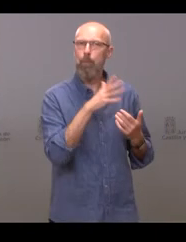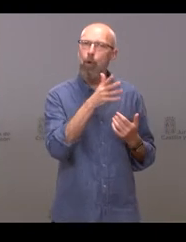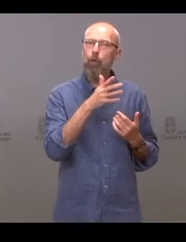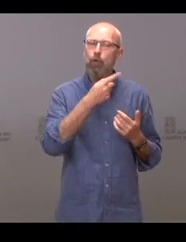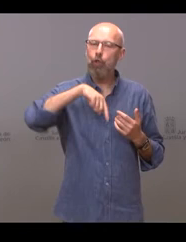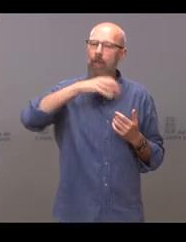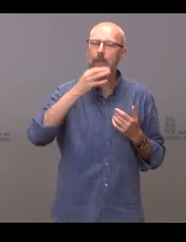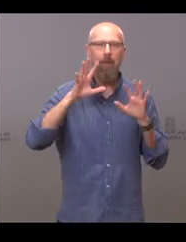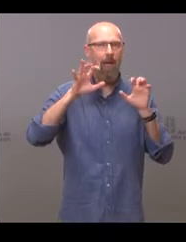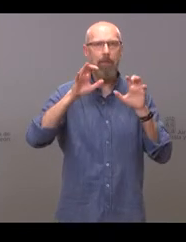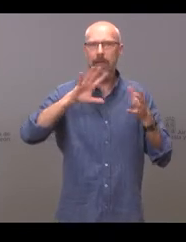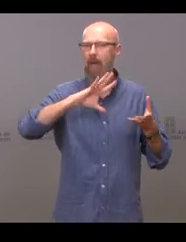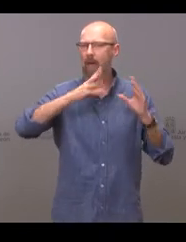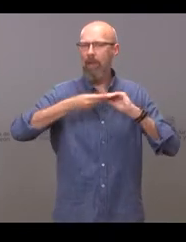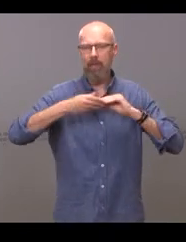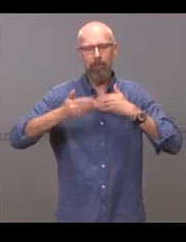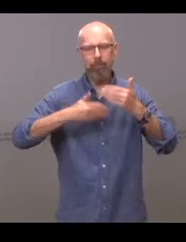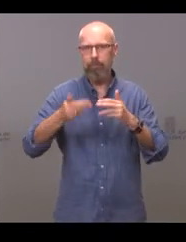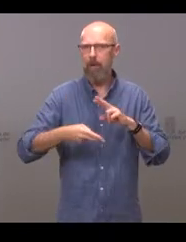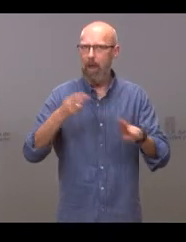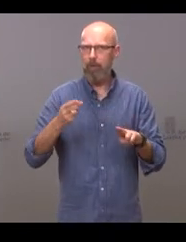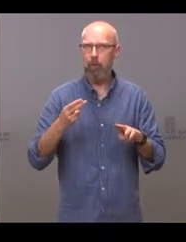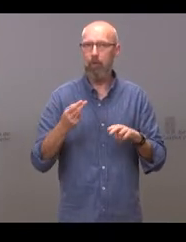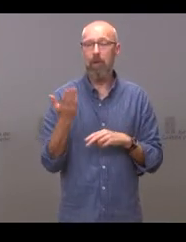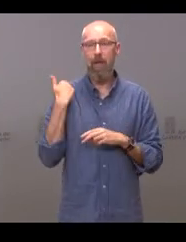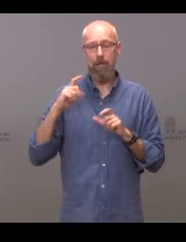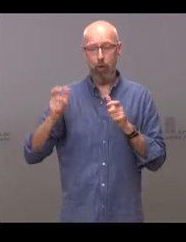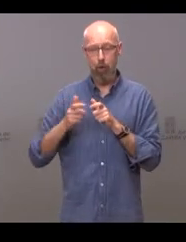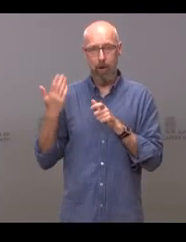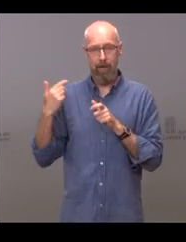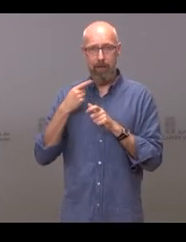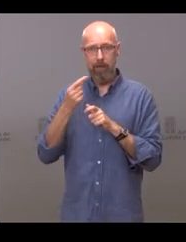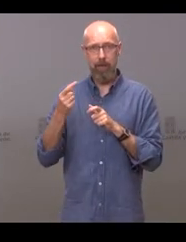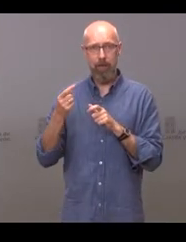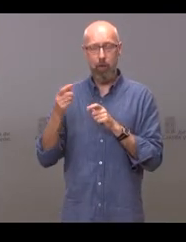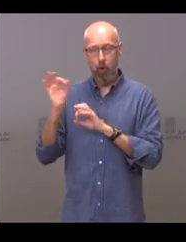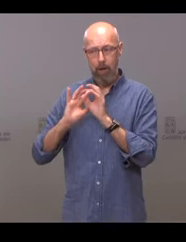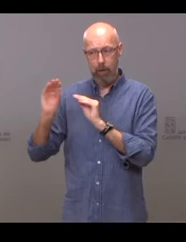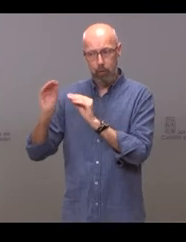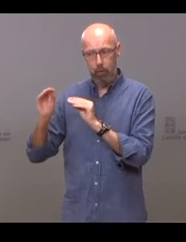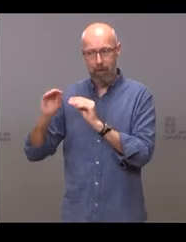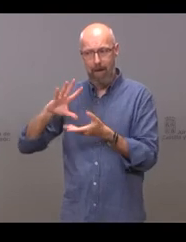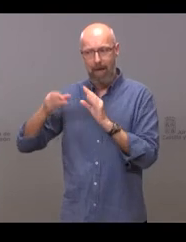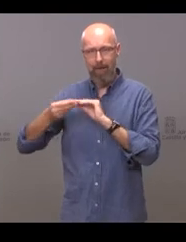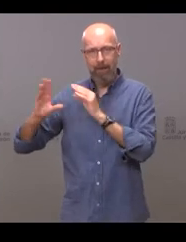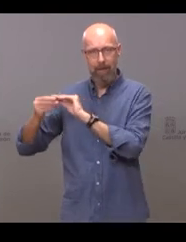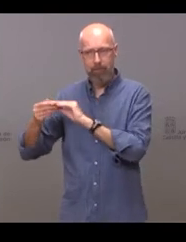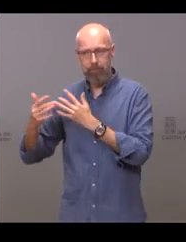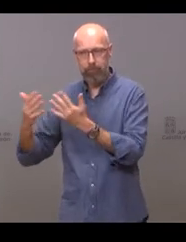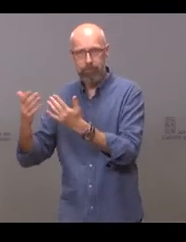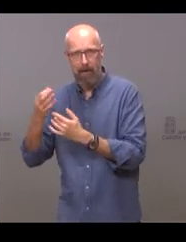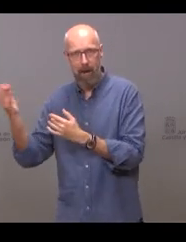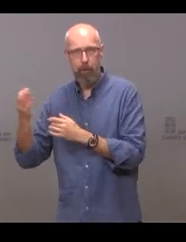adaptarnos rápido alguien en la reunión previa decía que su organización se adaptaba muy rápido a los nuevos tiempos